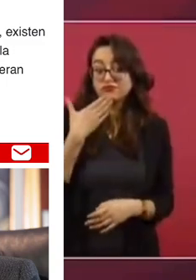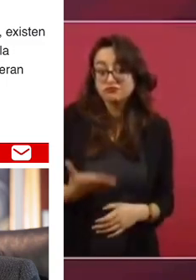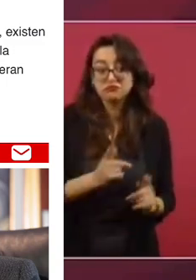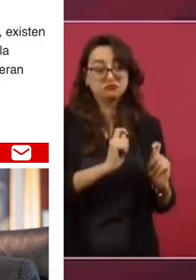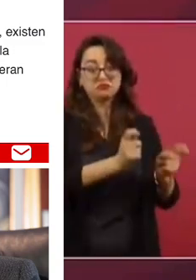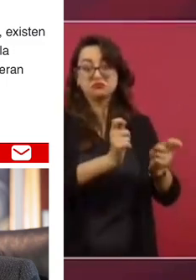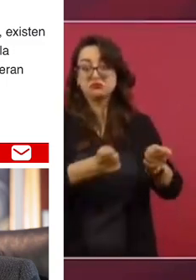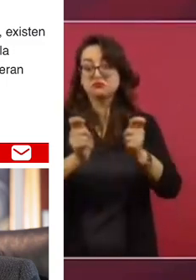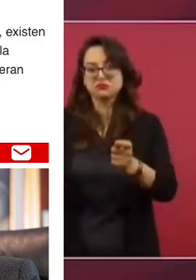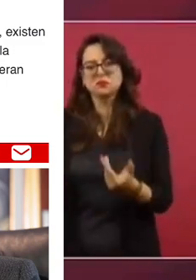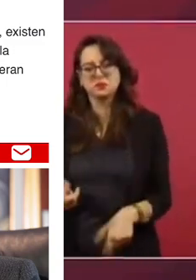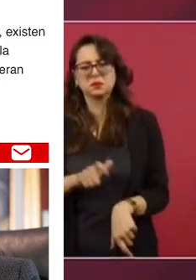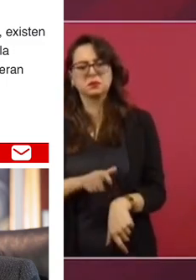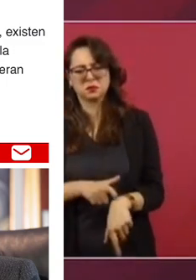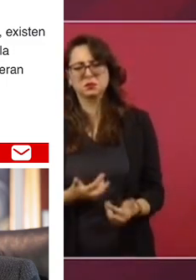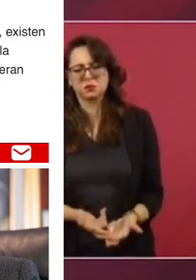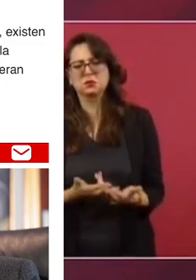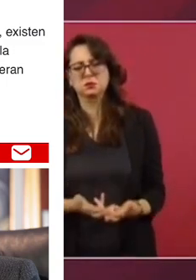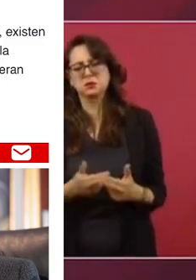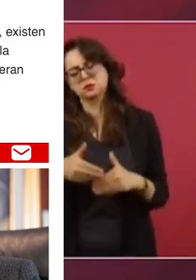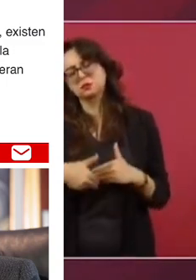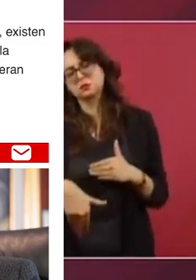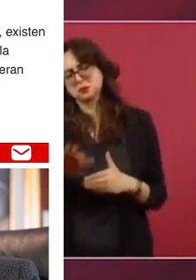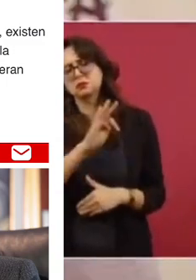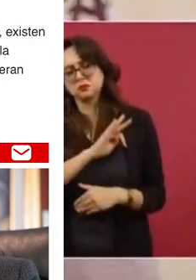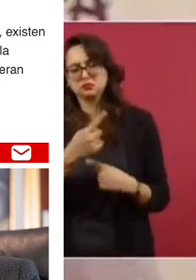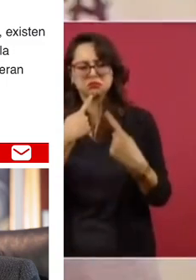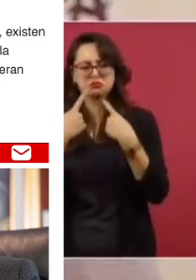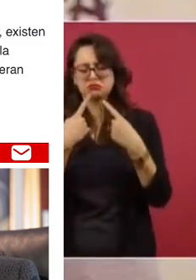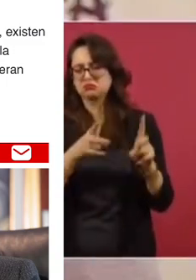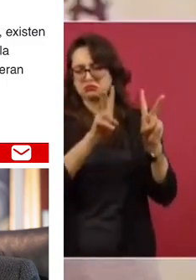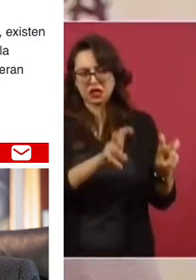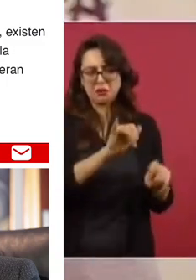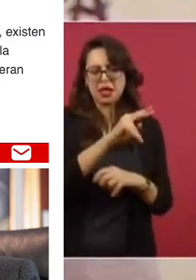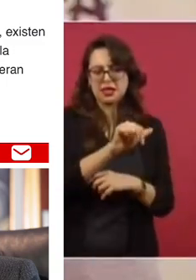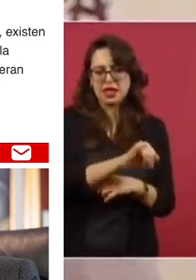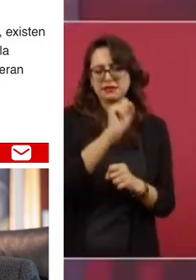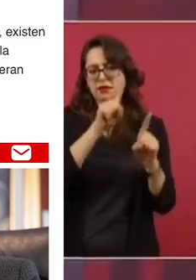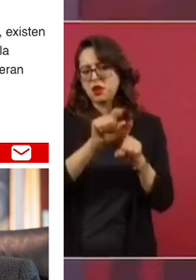nombramientos. Creo que tiene tiempo aún el Senado para discutir ese y otros temas y, en todo caso,